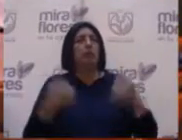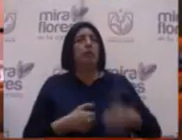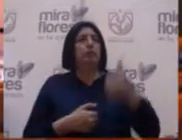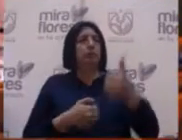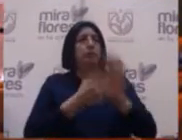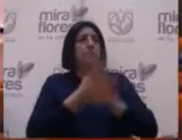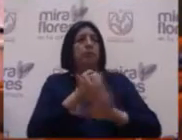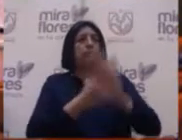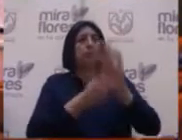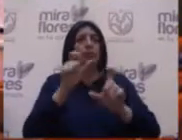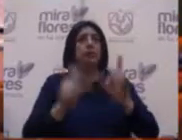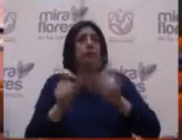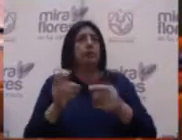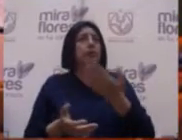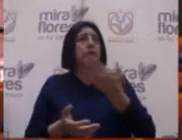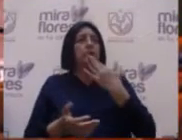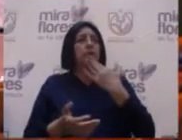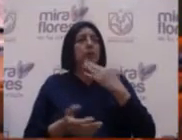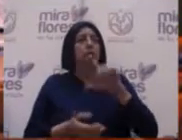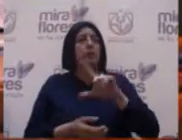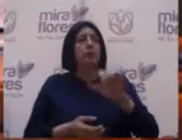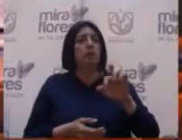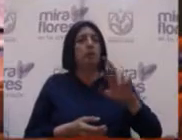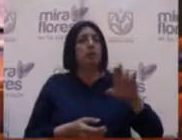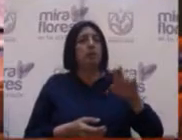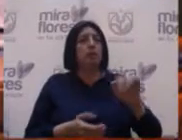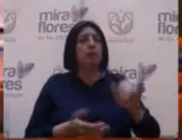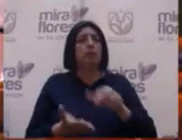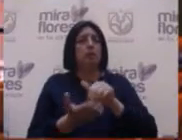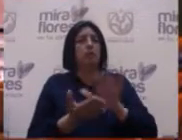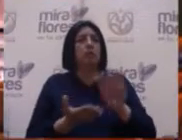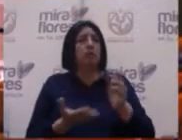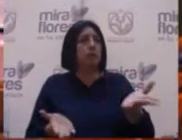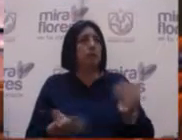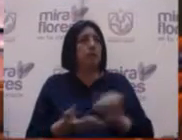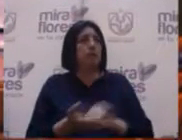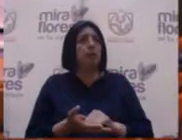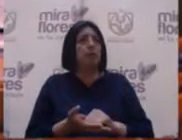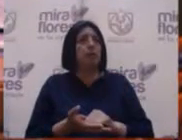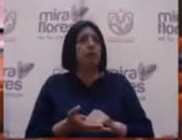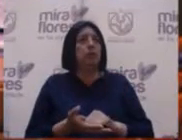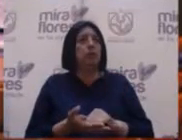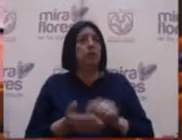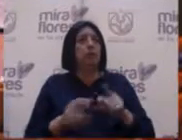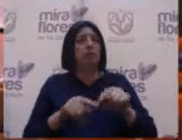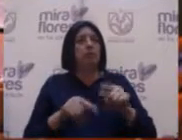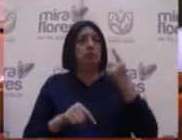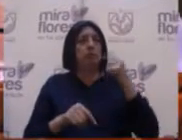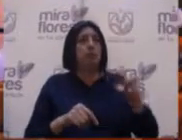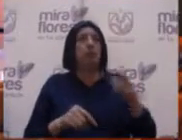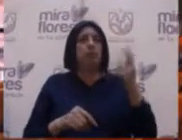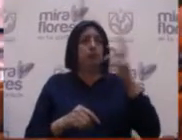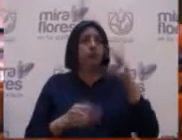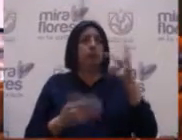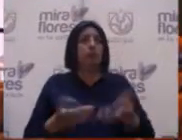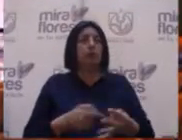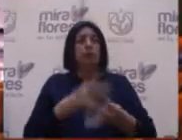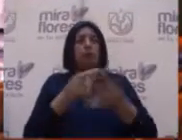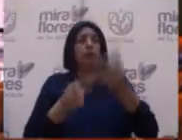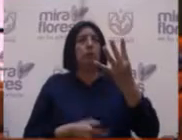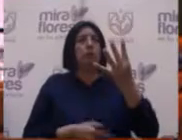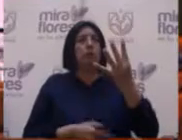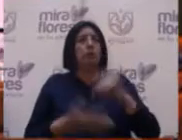defensa civil, que estaba a cargo del señor Irena, quien ha sido despedido, dependía directamente de ella. Por eso es que creemos que acá, donde ha habido cuatro